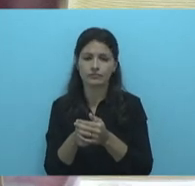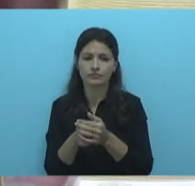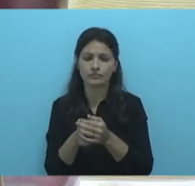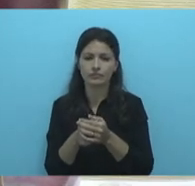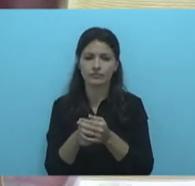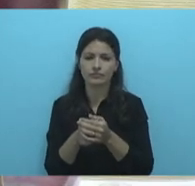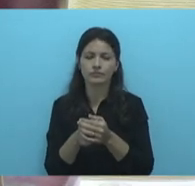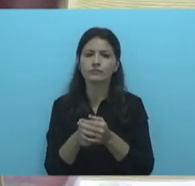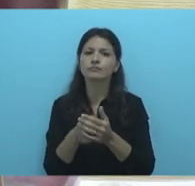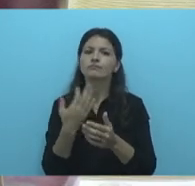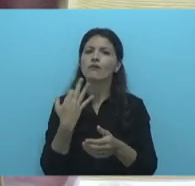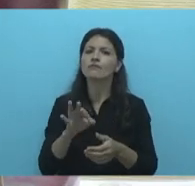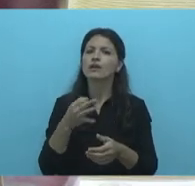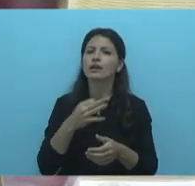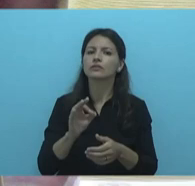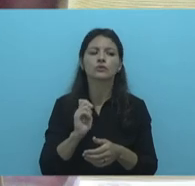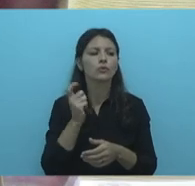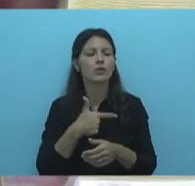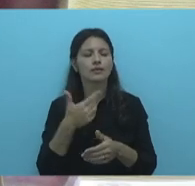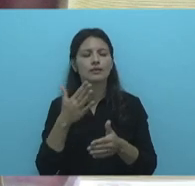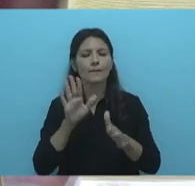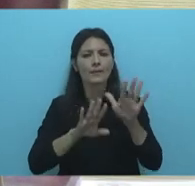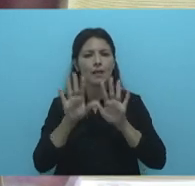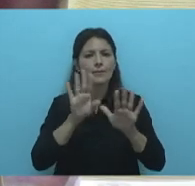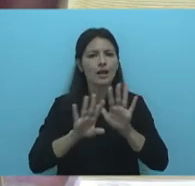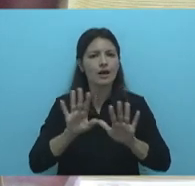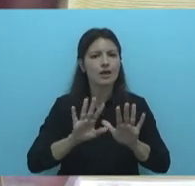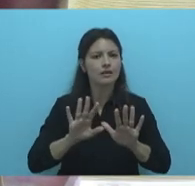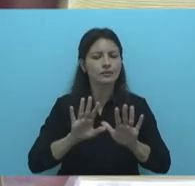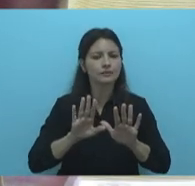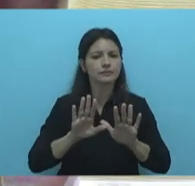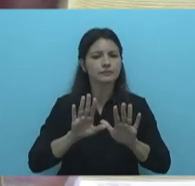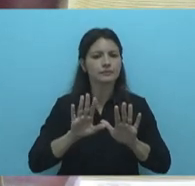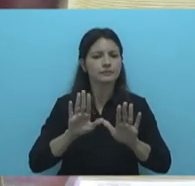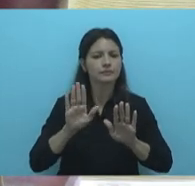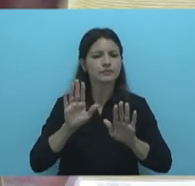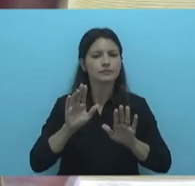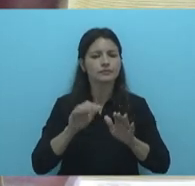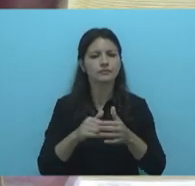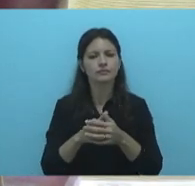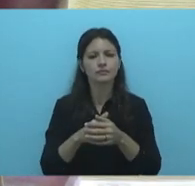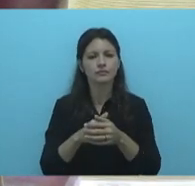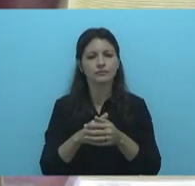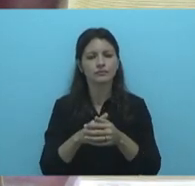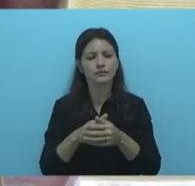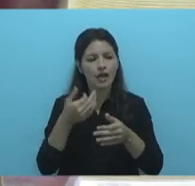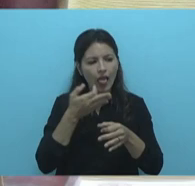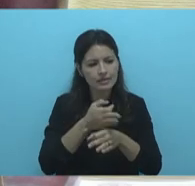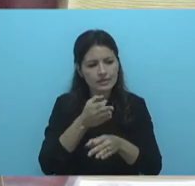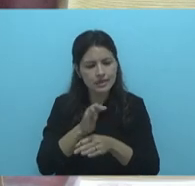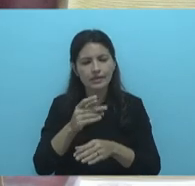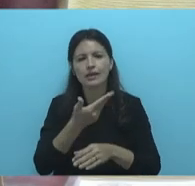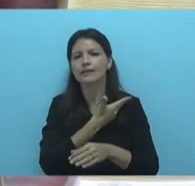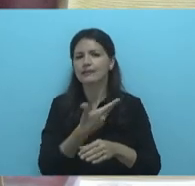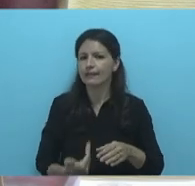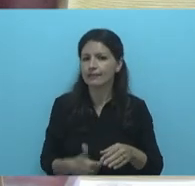Estado. Debemos construir efectivamente desde el ámbito de la provincia de Santa Fe las capacidades para que el